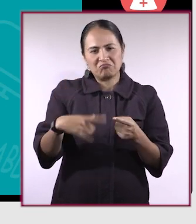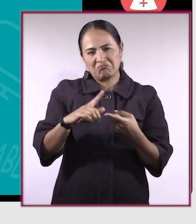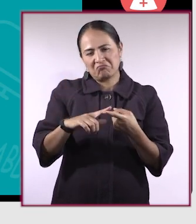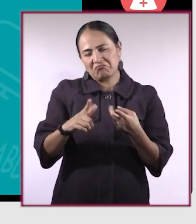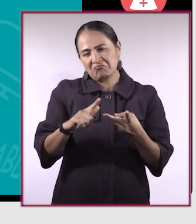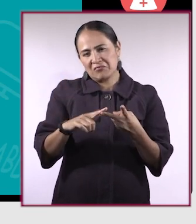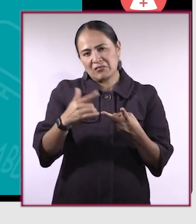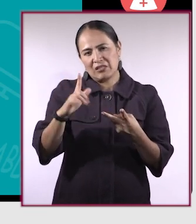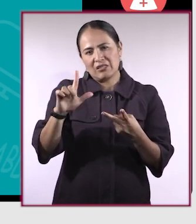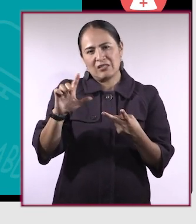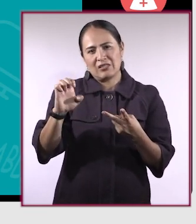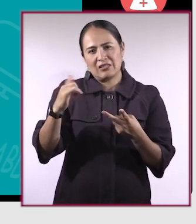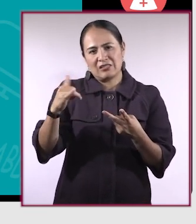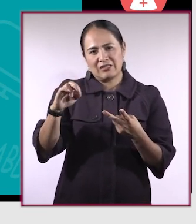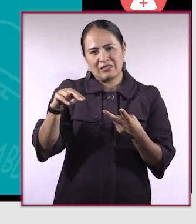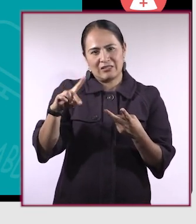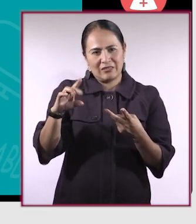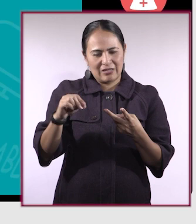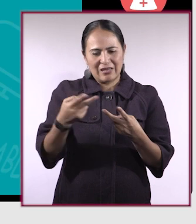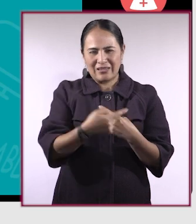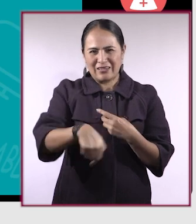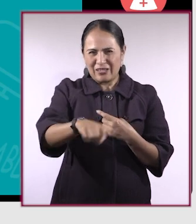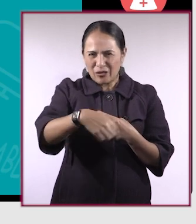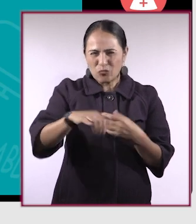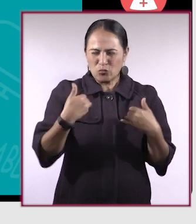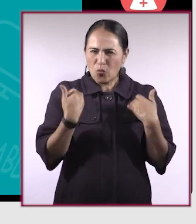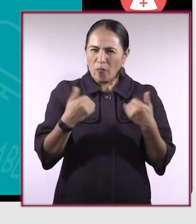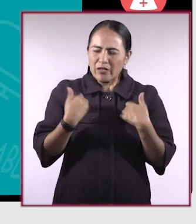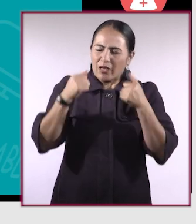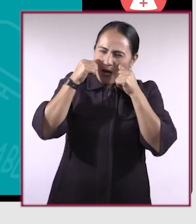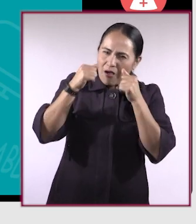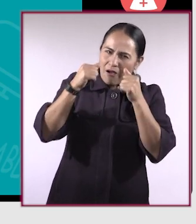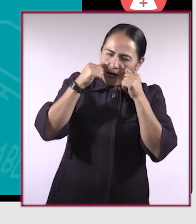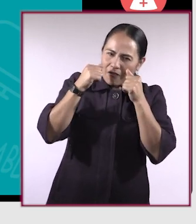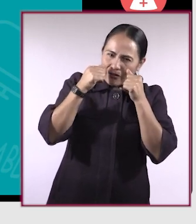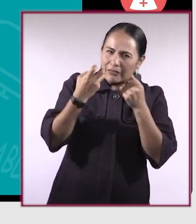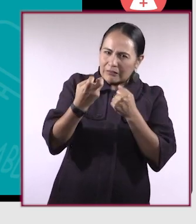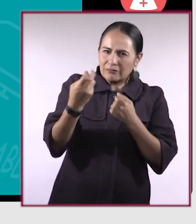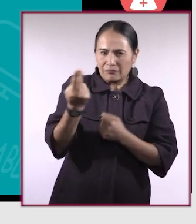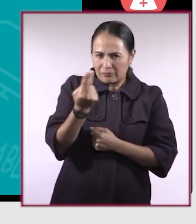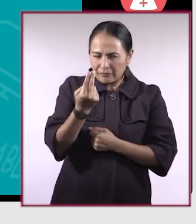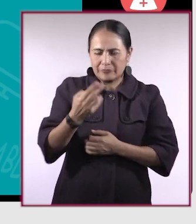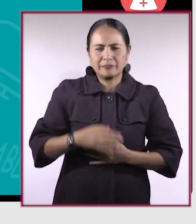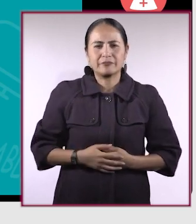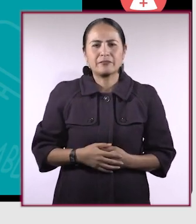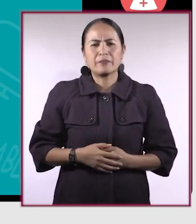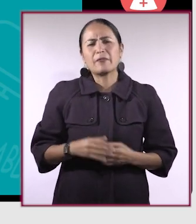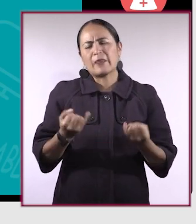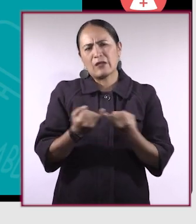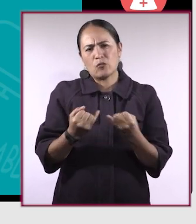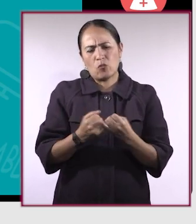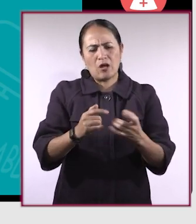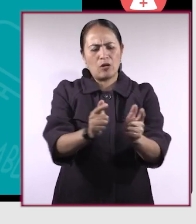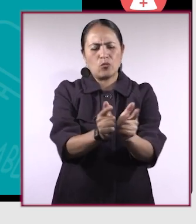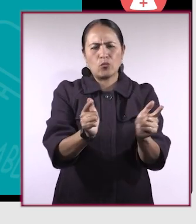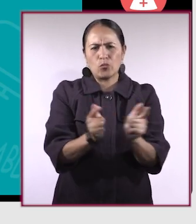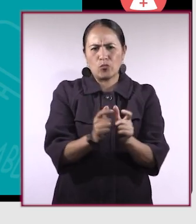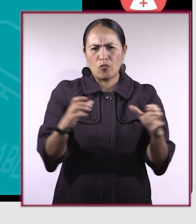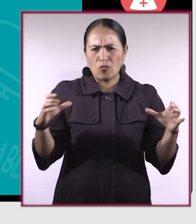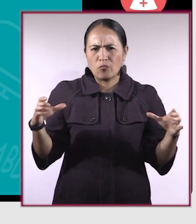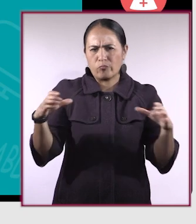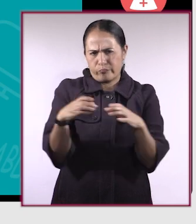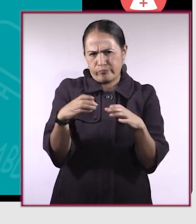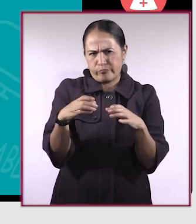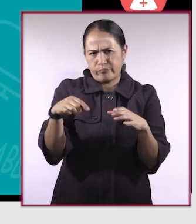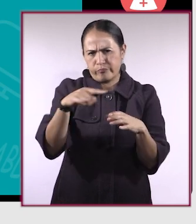Entonces necesito estar atentos, ¿no? A estas cuestiones, ¿no? También de manera